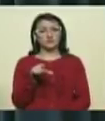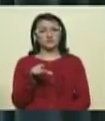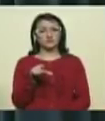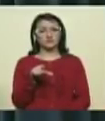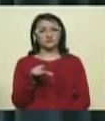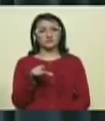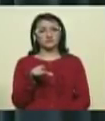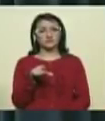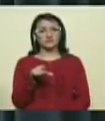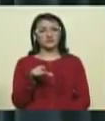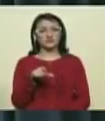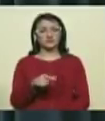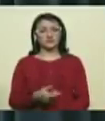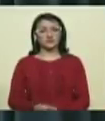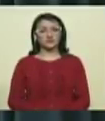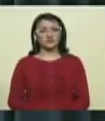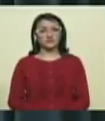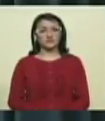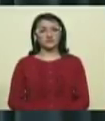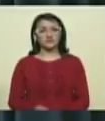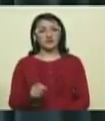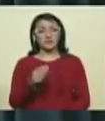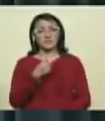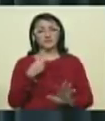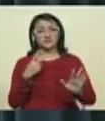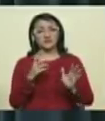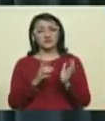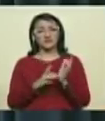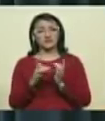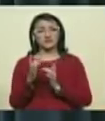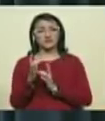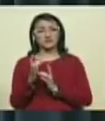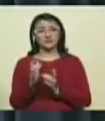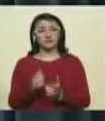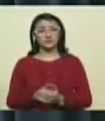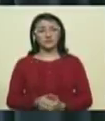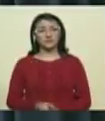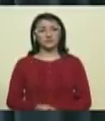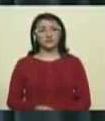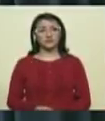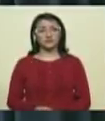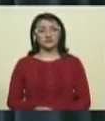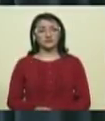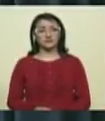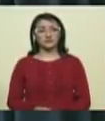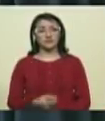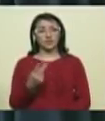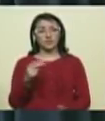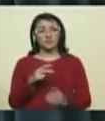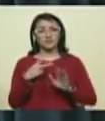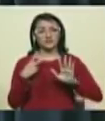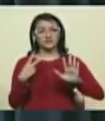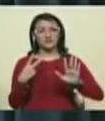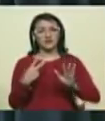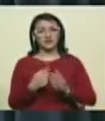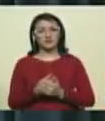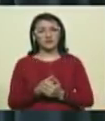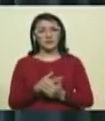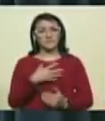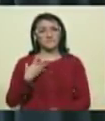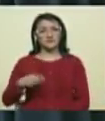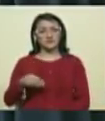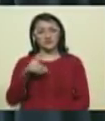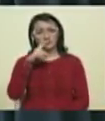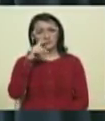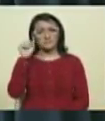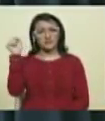cual el día 27 de abril del año 2017, nuestro presidente